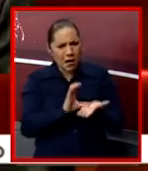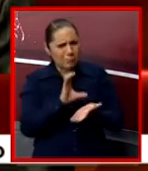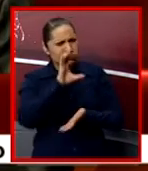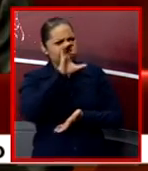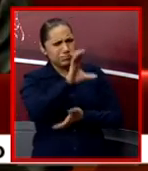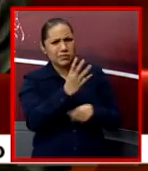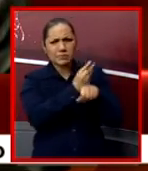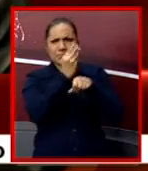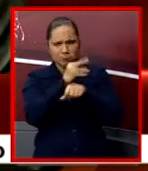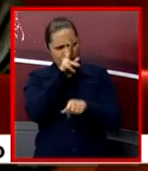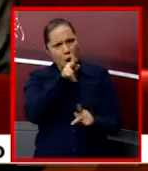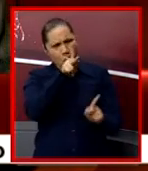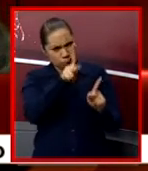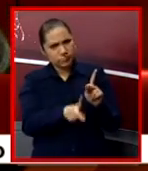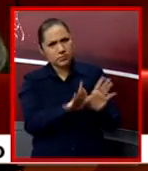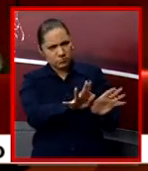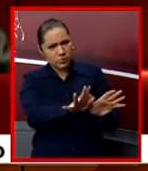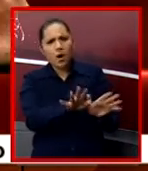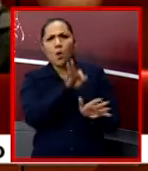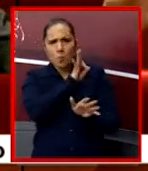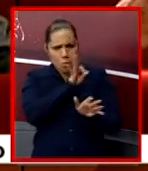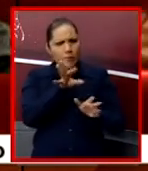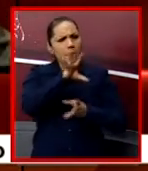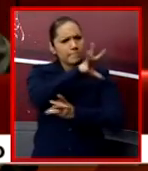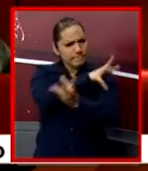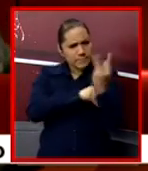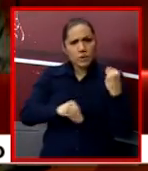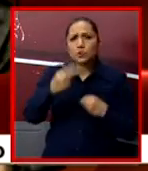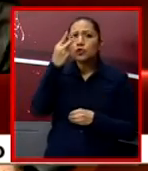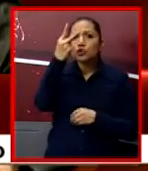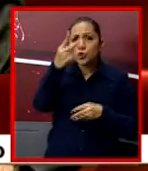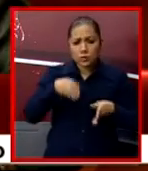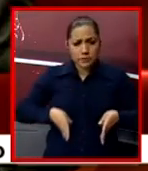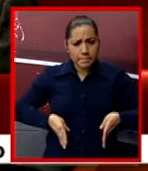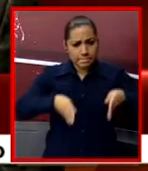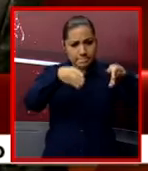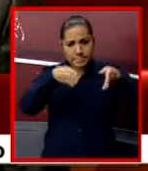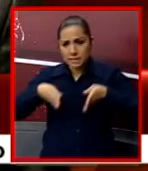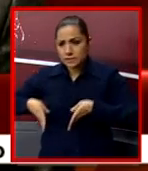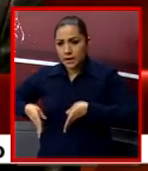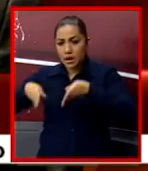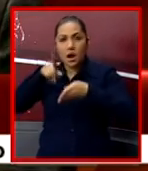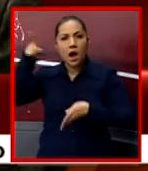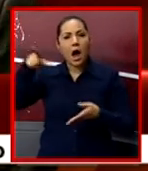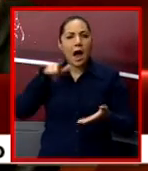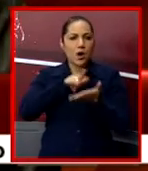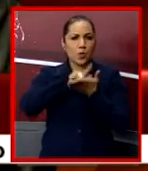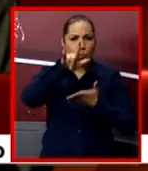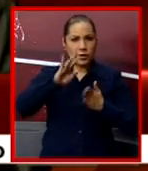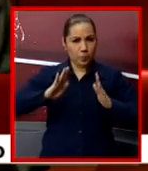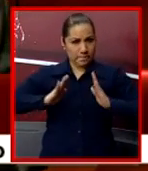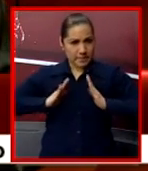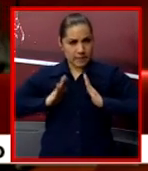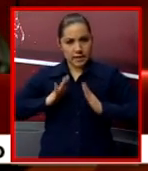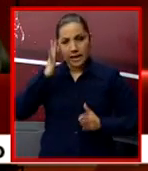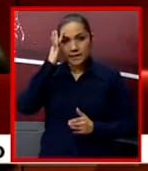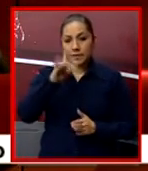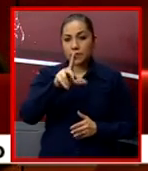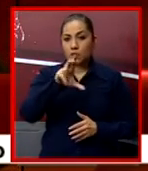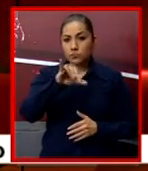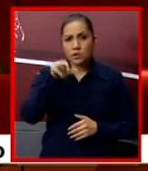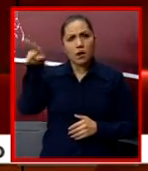alternativa, se construyan 2 pistas, nada más, en el aeropuerto militar de Santa Lucía,